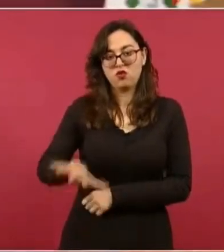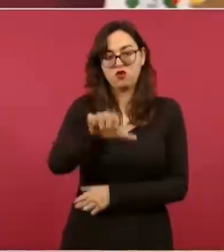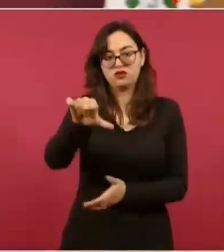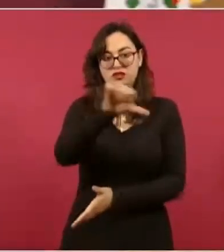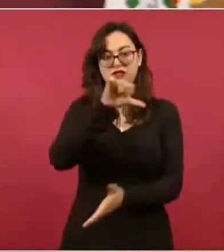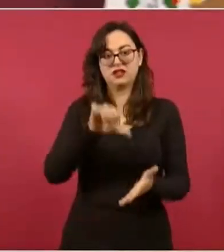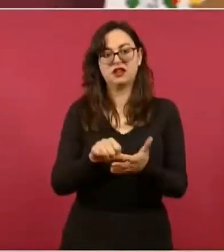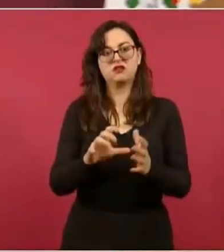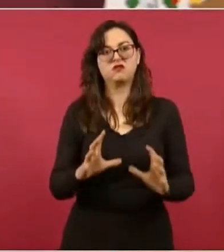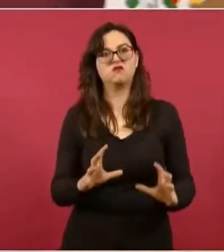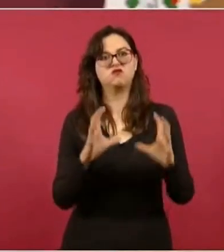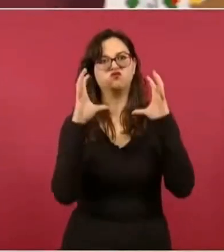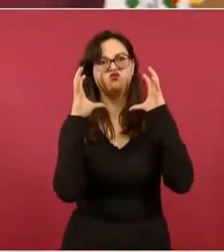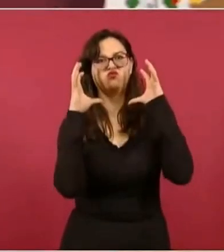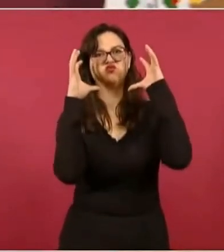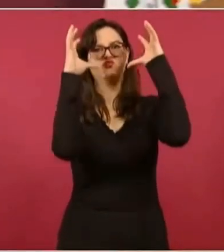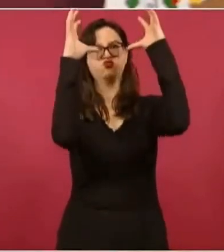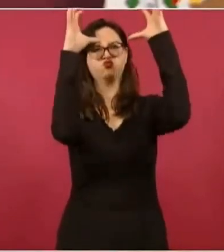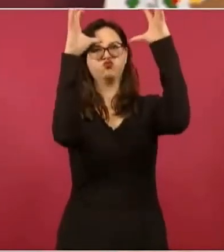como escarmiento